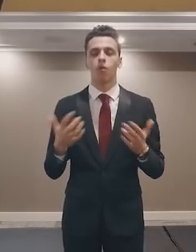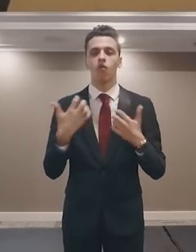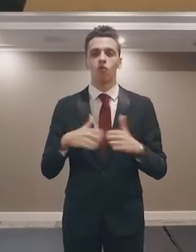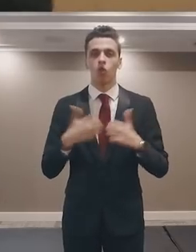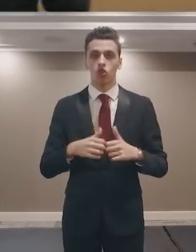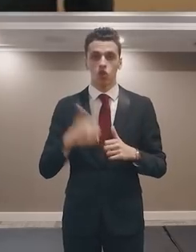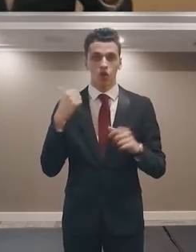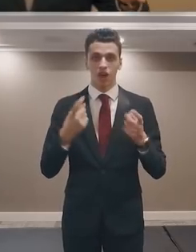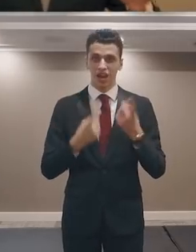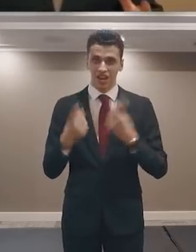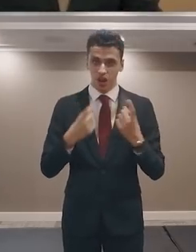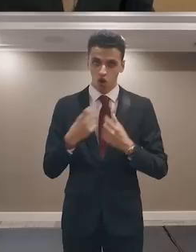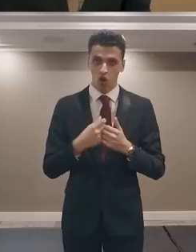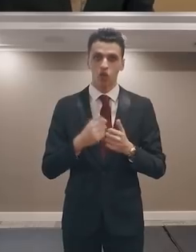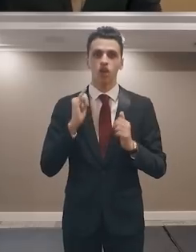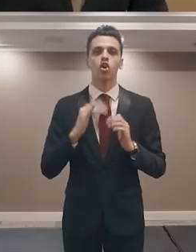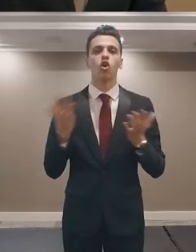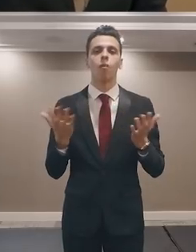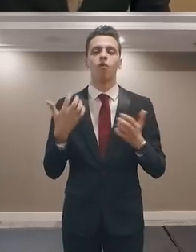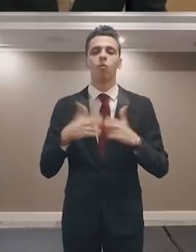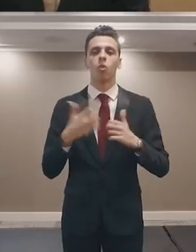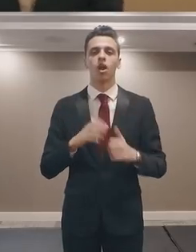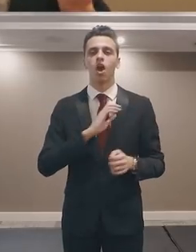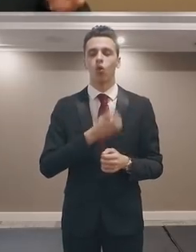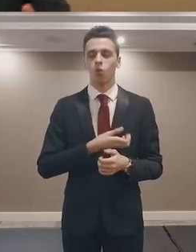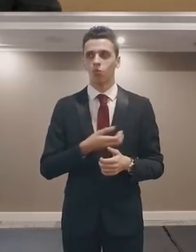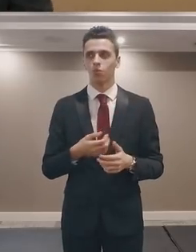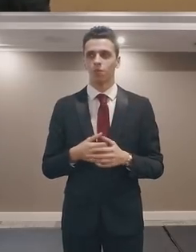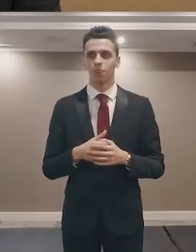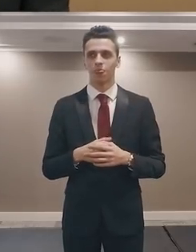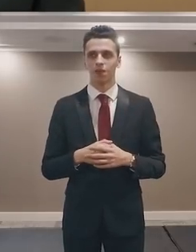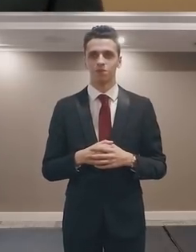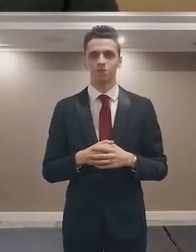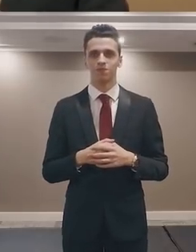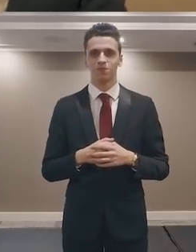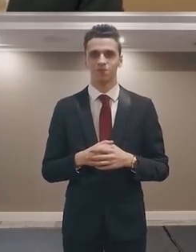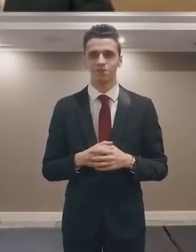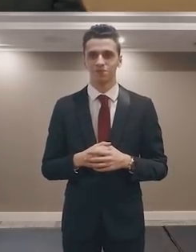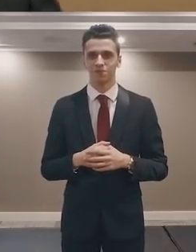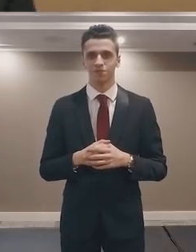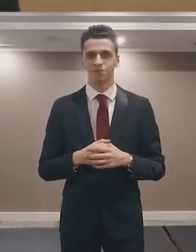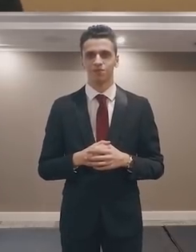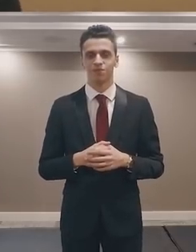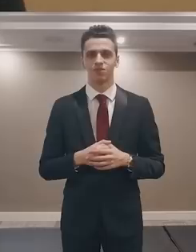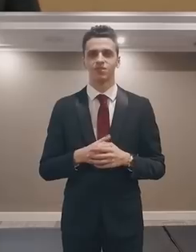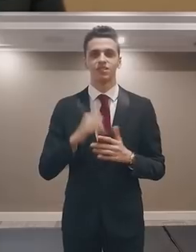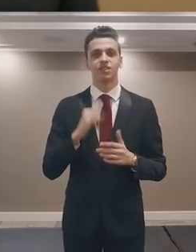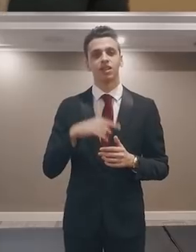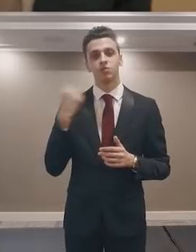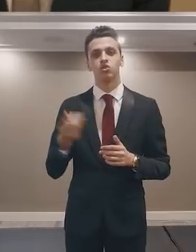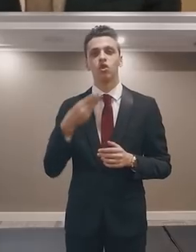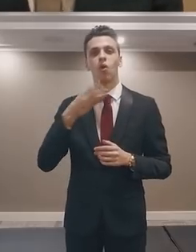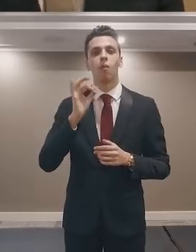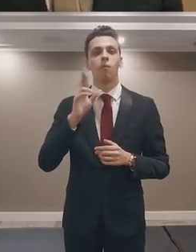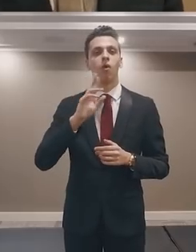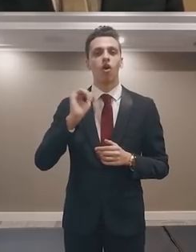membresía y después borja a mi gran amigo el socio y vecino no es spiderman es borja os explicará cómo se gana dinero viajando a una de